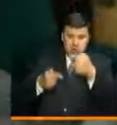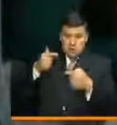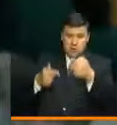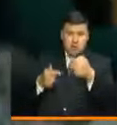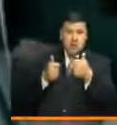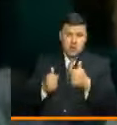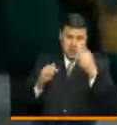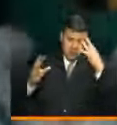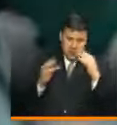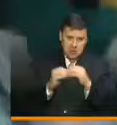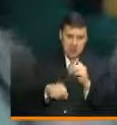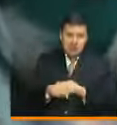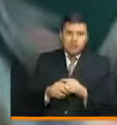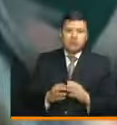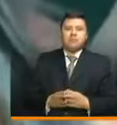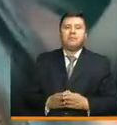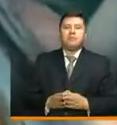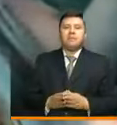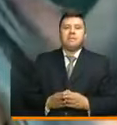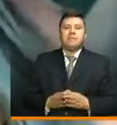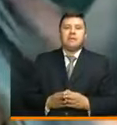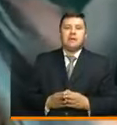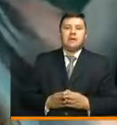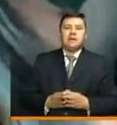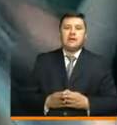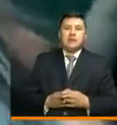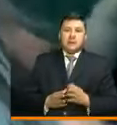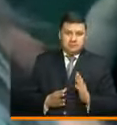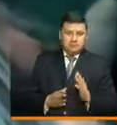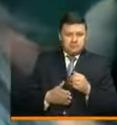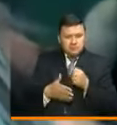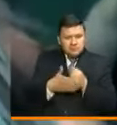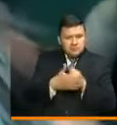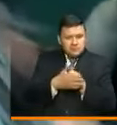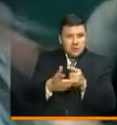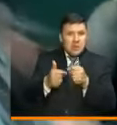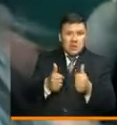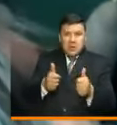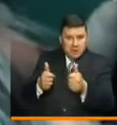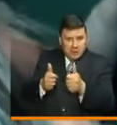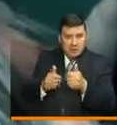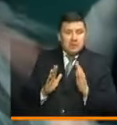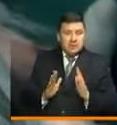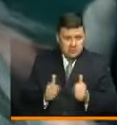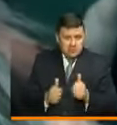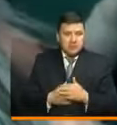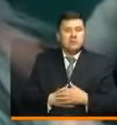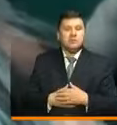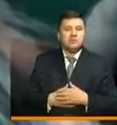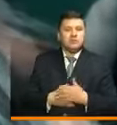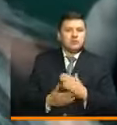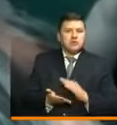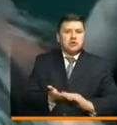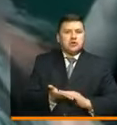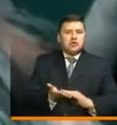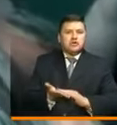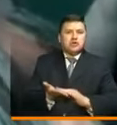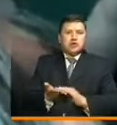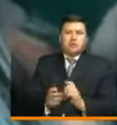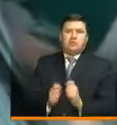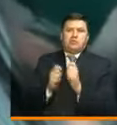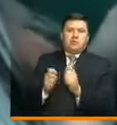a buen término en este momento. Creo que el reto de poner una solución en